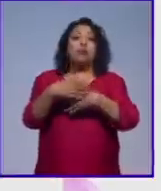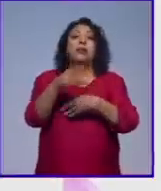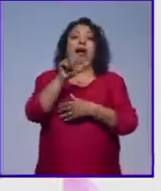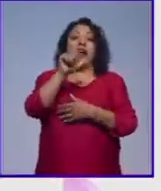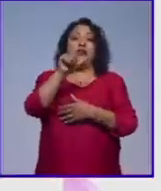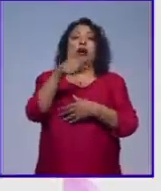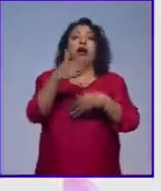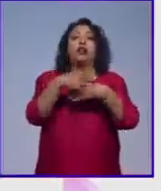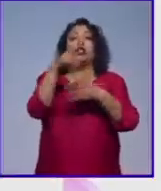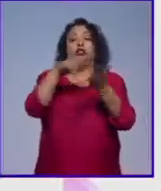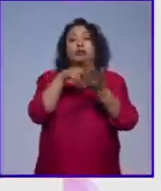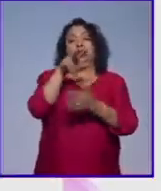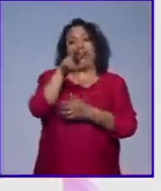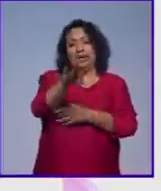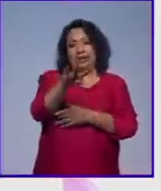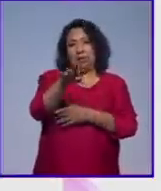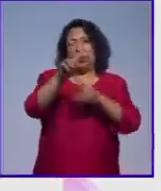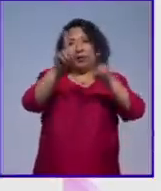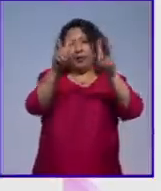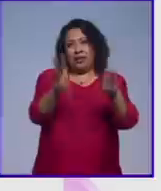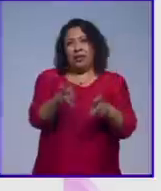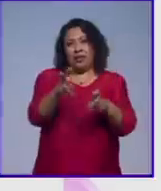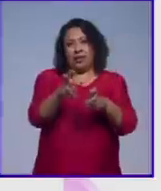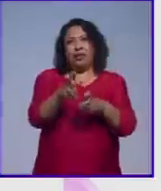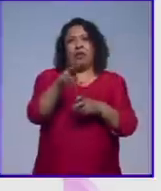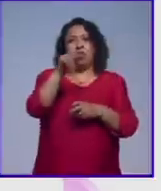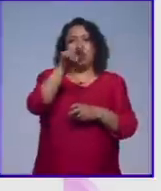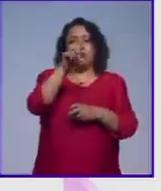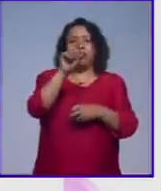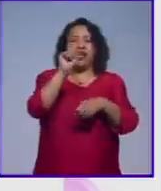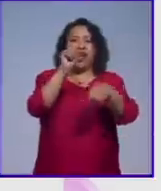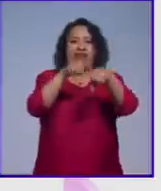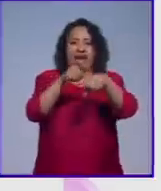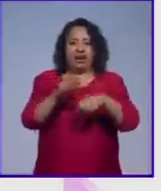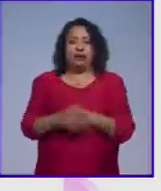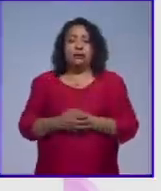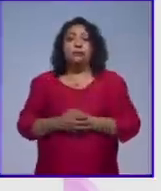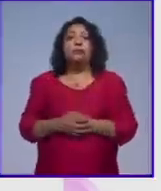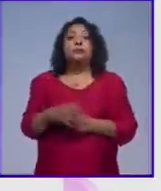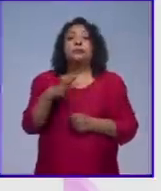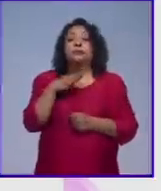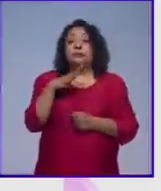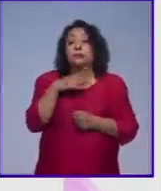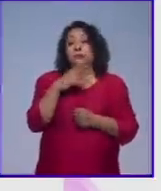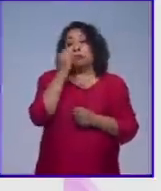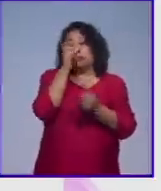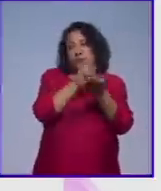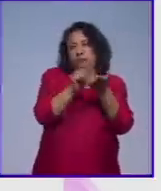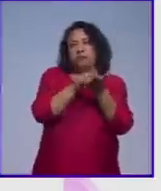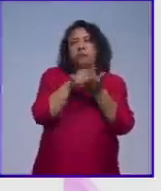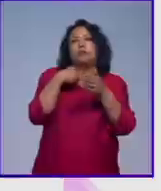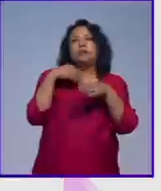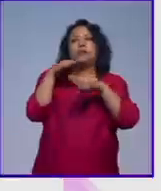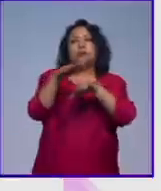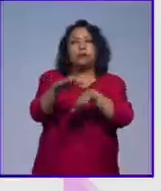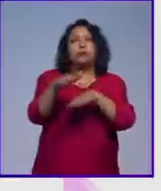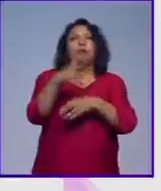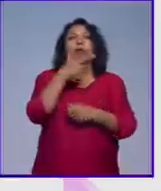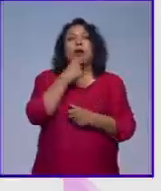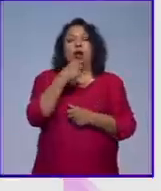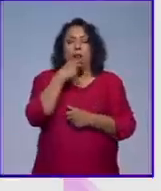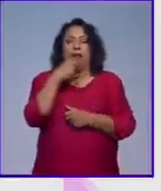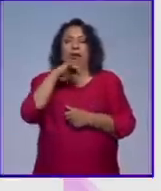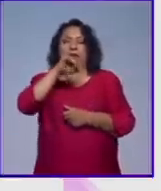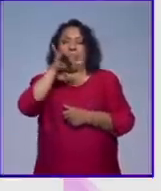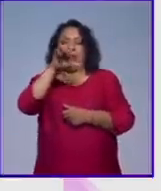el 2019 y se titulará Nudo de Alacranes. Es una novela sobre el novelista D.H. Lawrence,